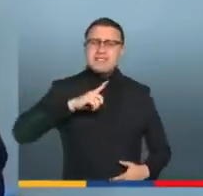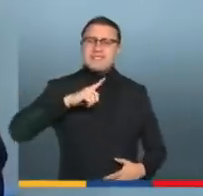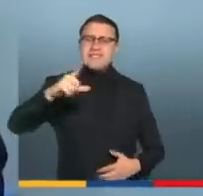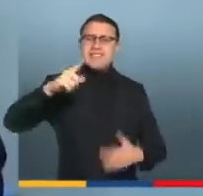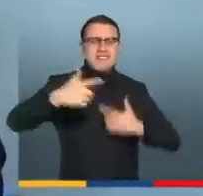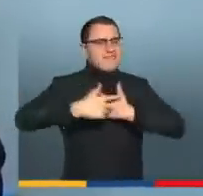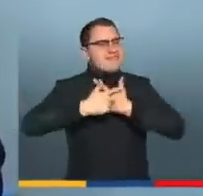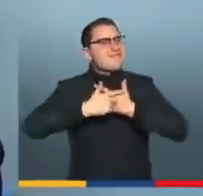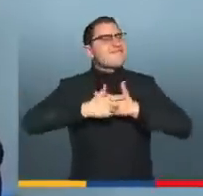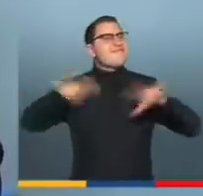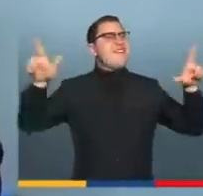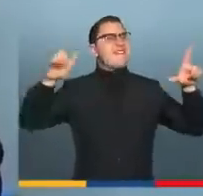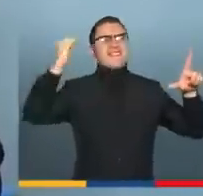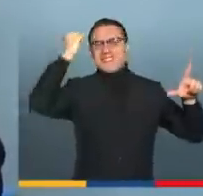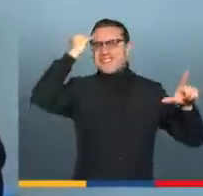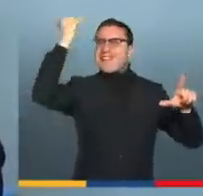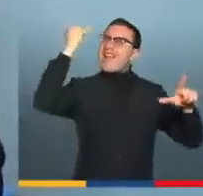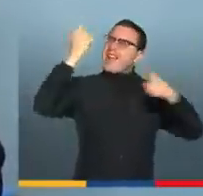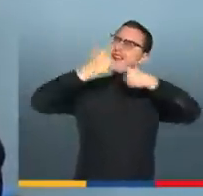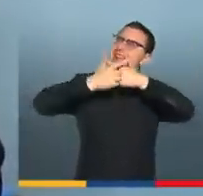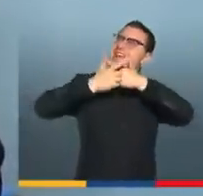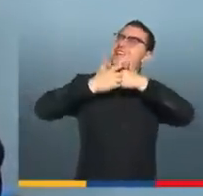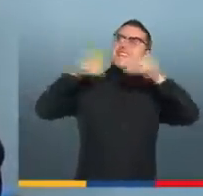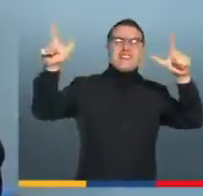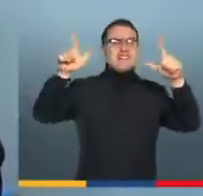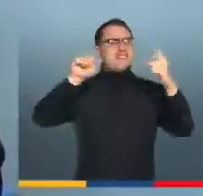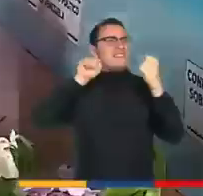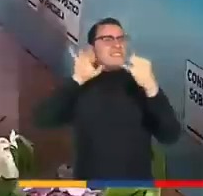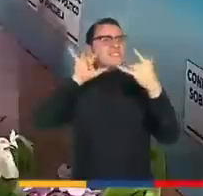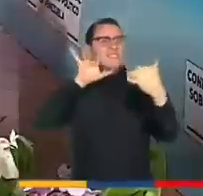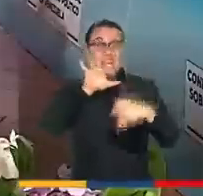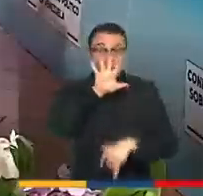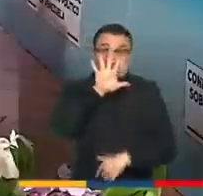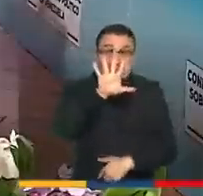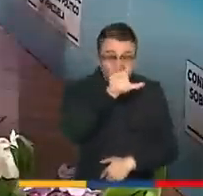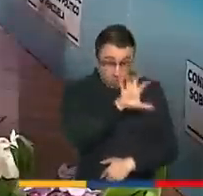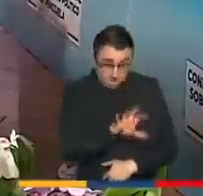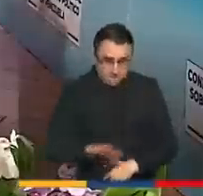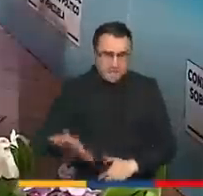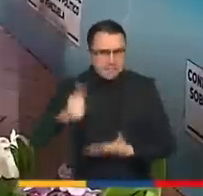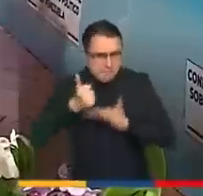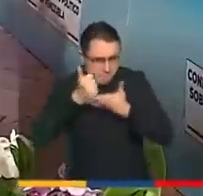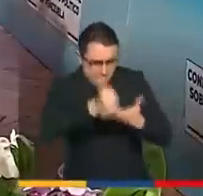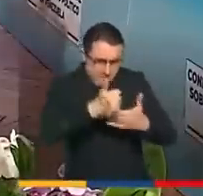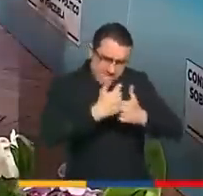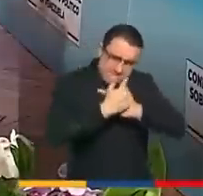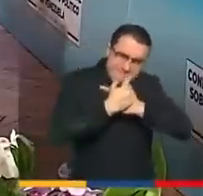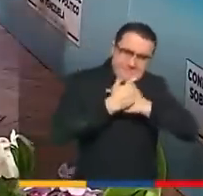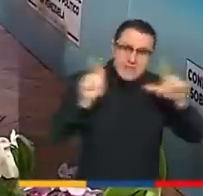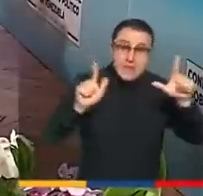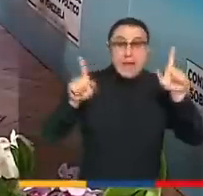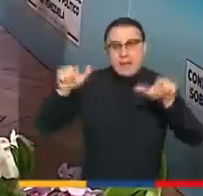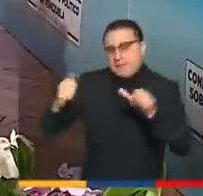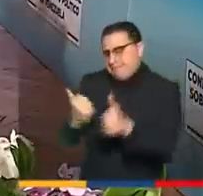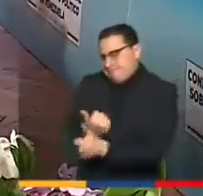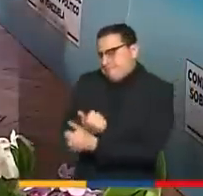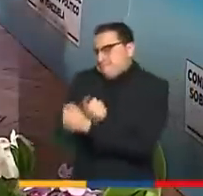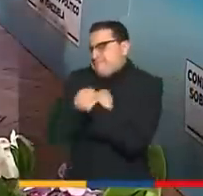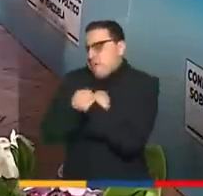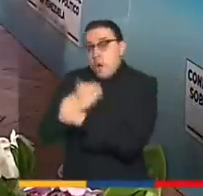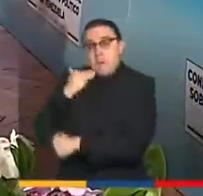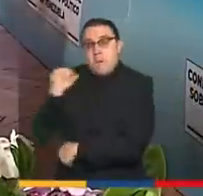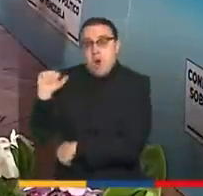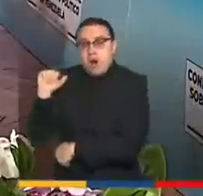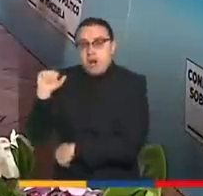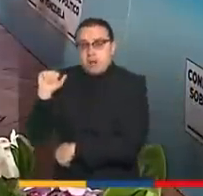libertario él mismo en sus ideas, guerrero como el que más, y amante, allí pudo encontrar